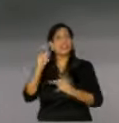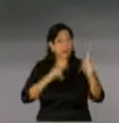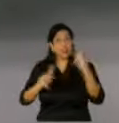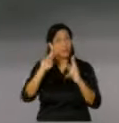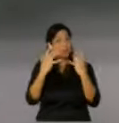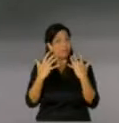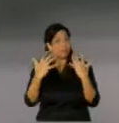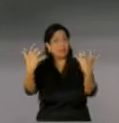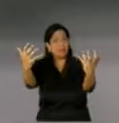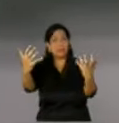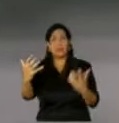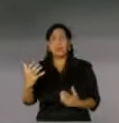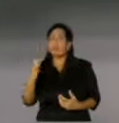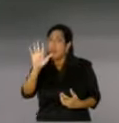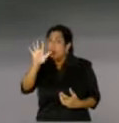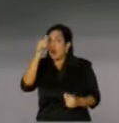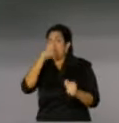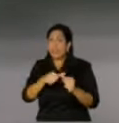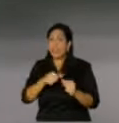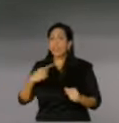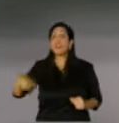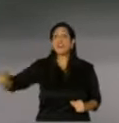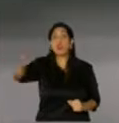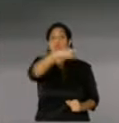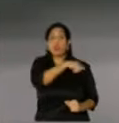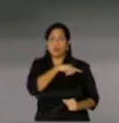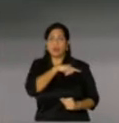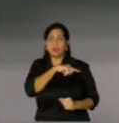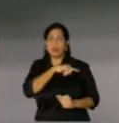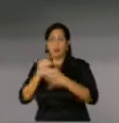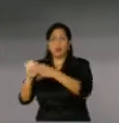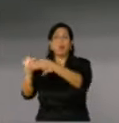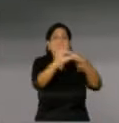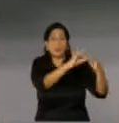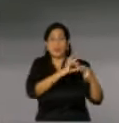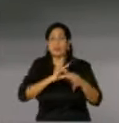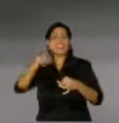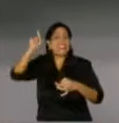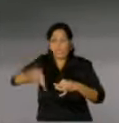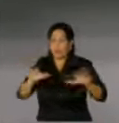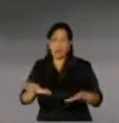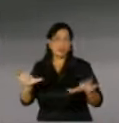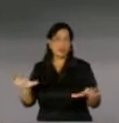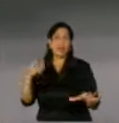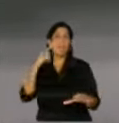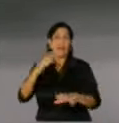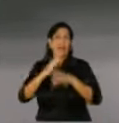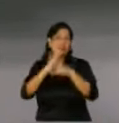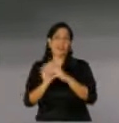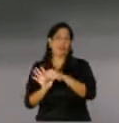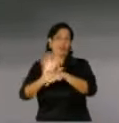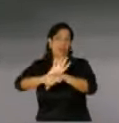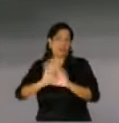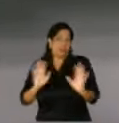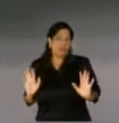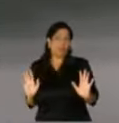todos tenemos una responsabilidad individual. El Task Force hace recomendaciones,